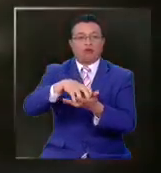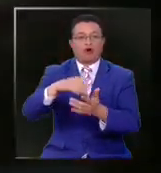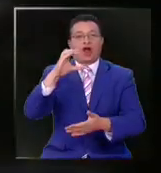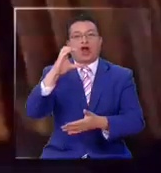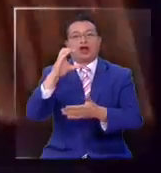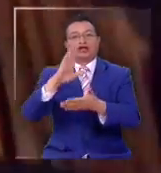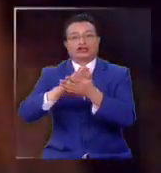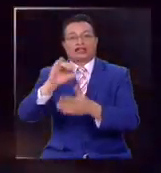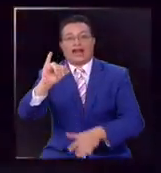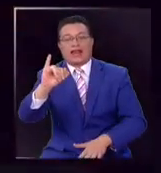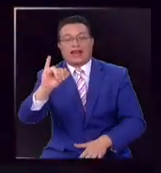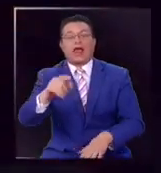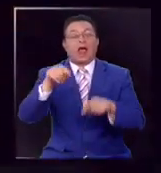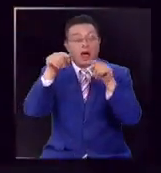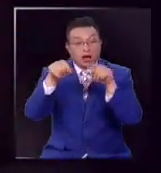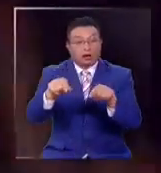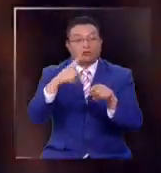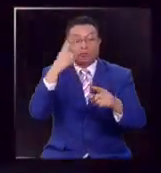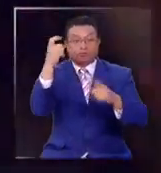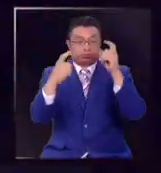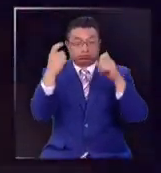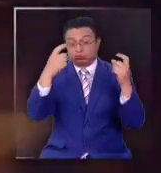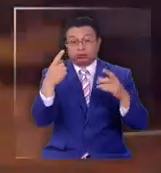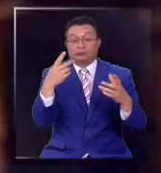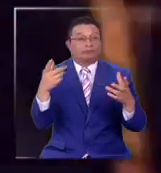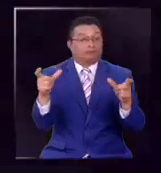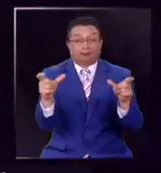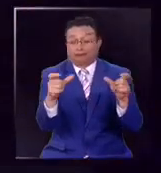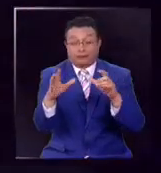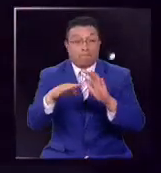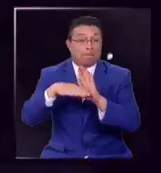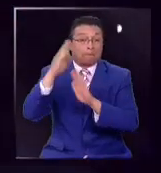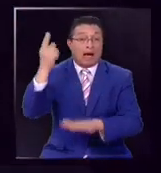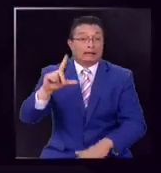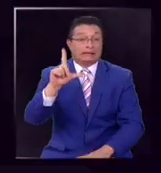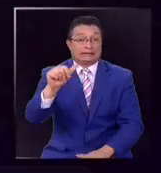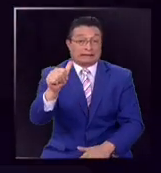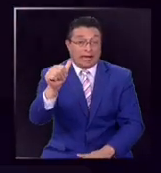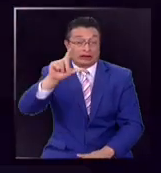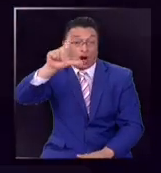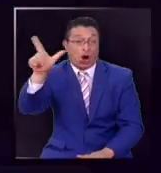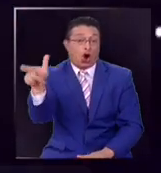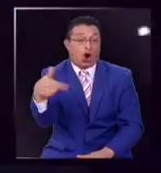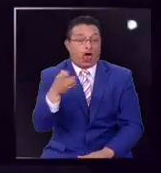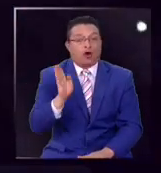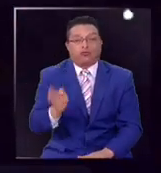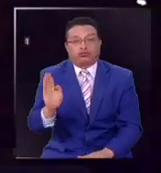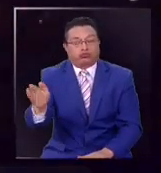y fuegos artificiales, ráfagas sin control por más de 6 horas continuas.